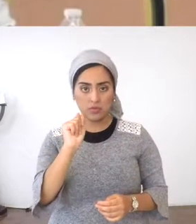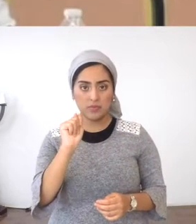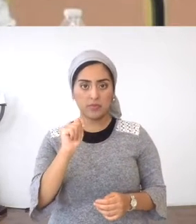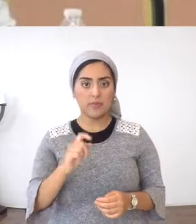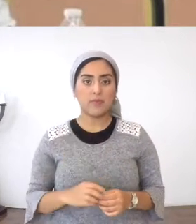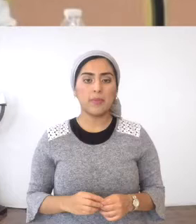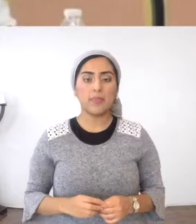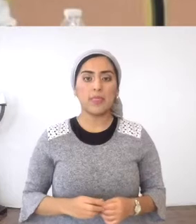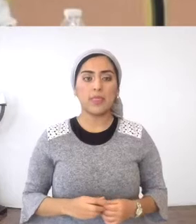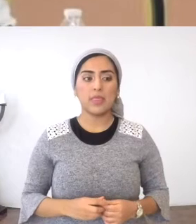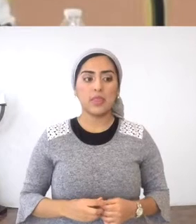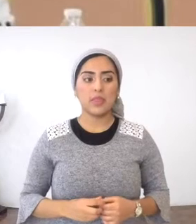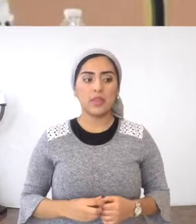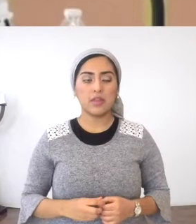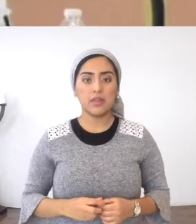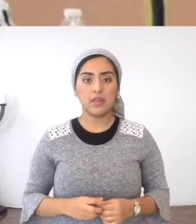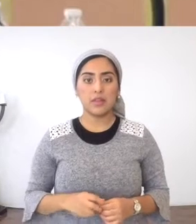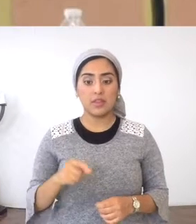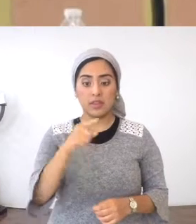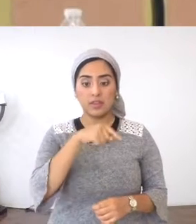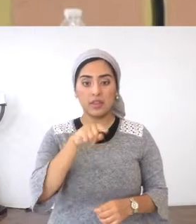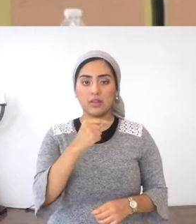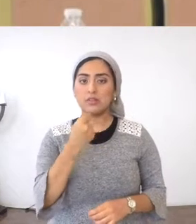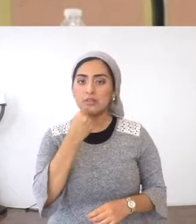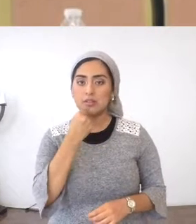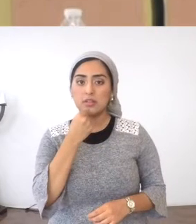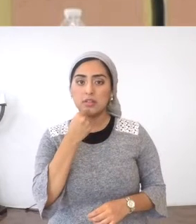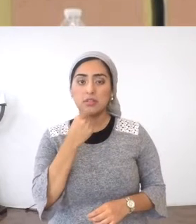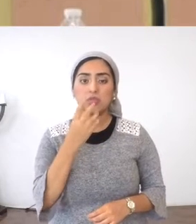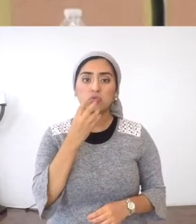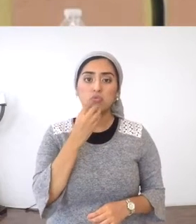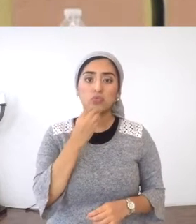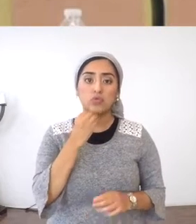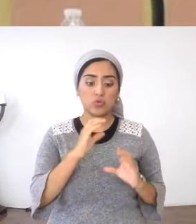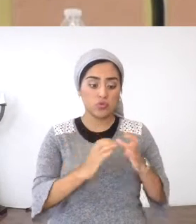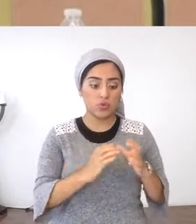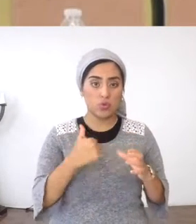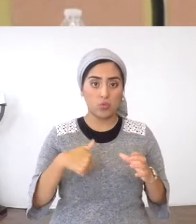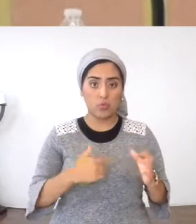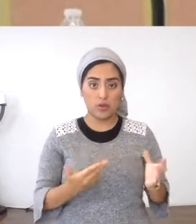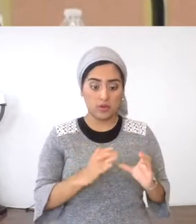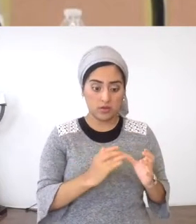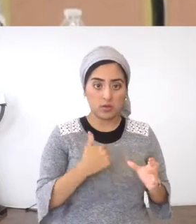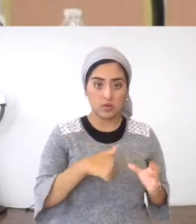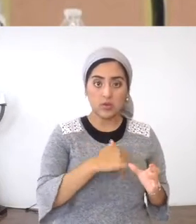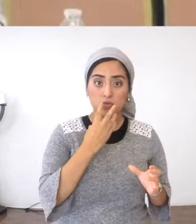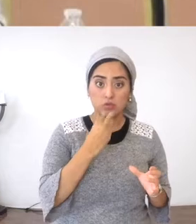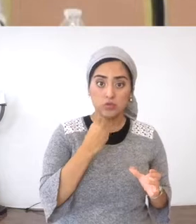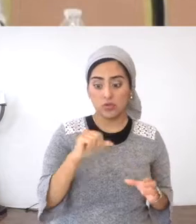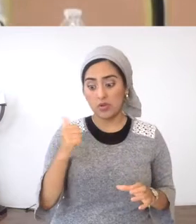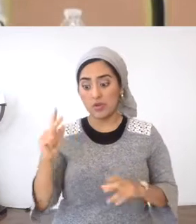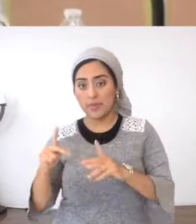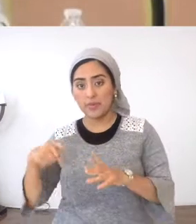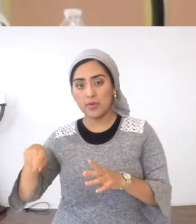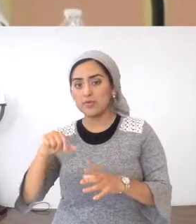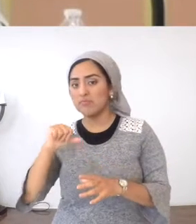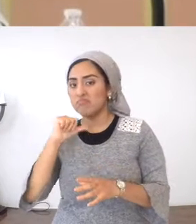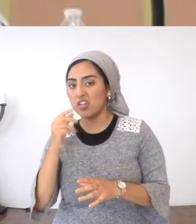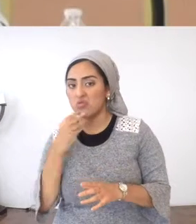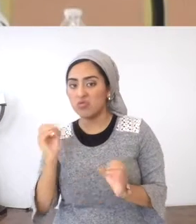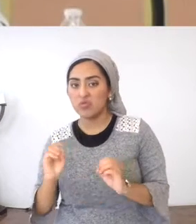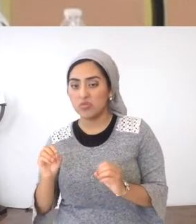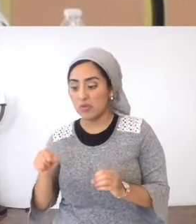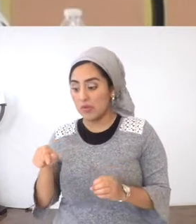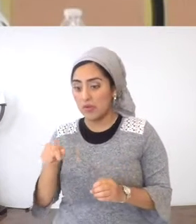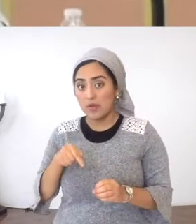De Sanedrín 56a Ellos dicen Los judíos Estamos acá Somos judíos Y los demás Son